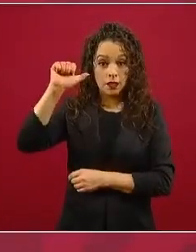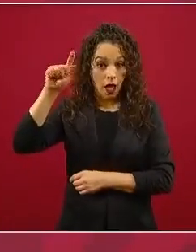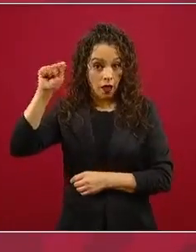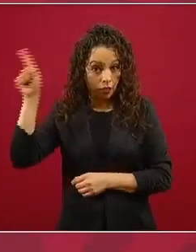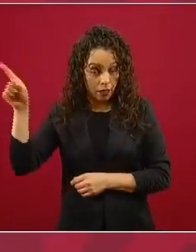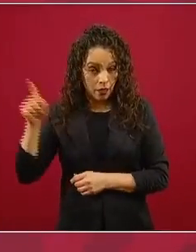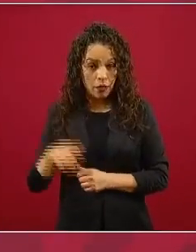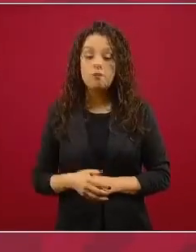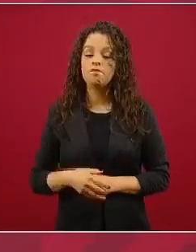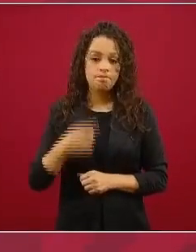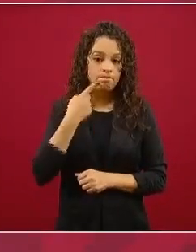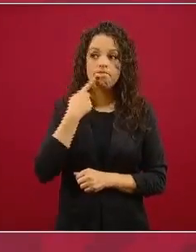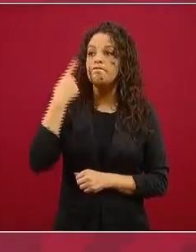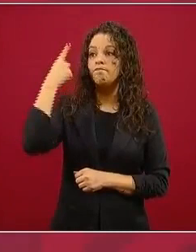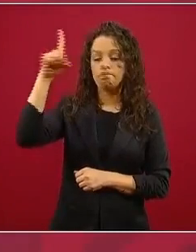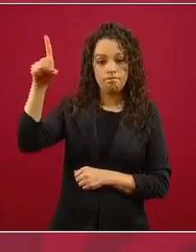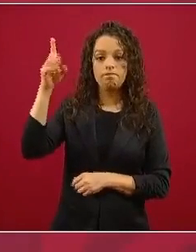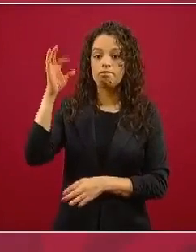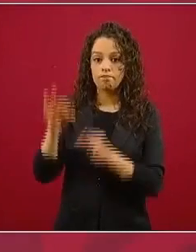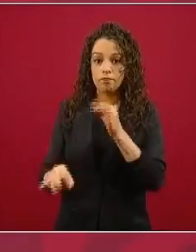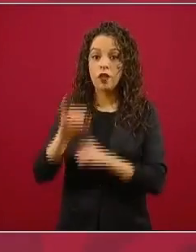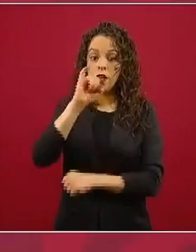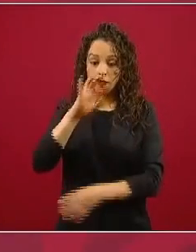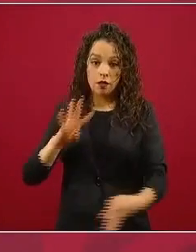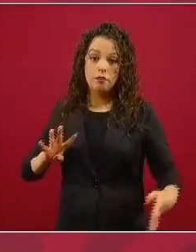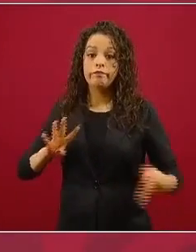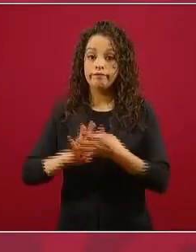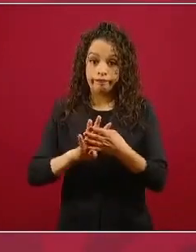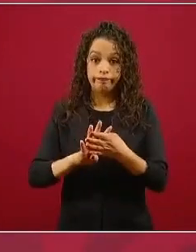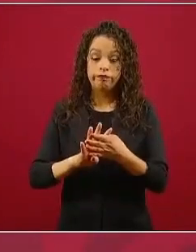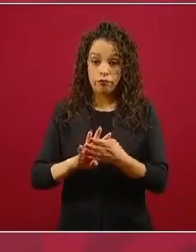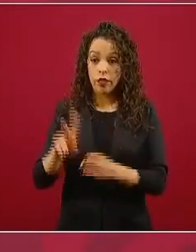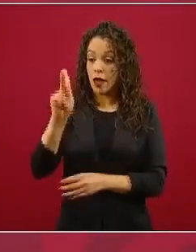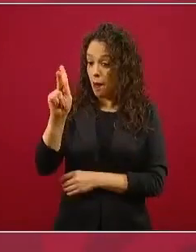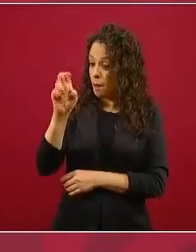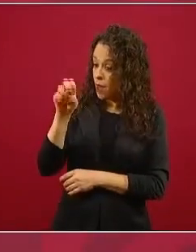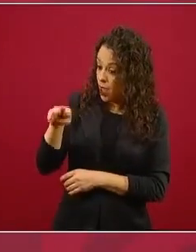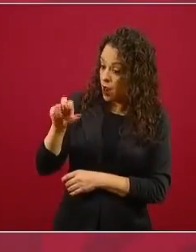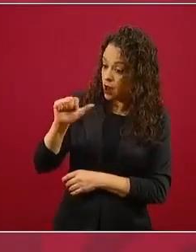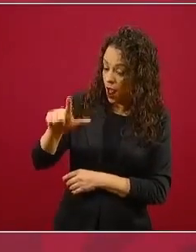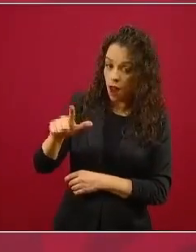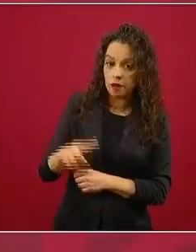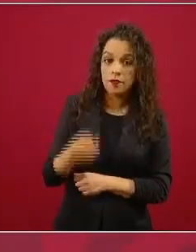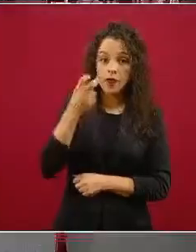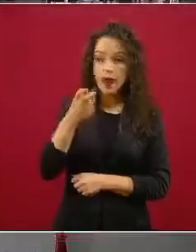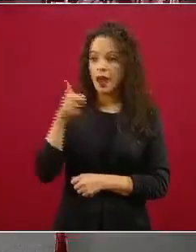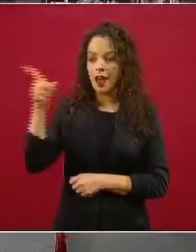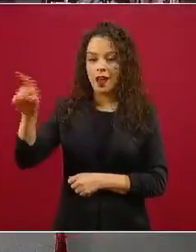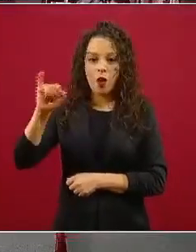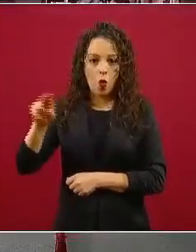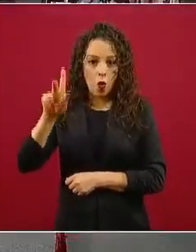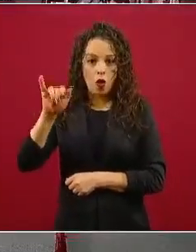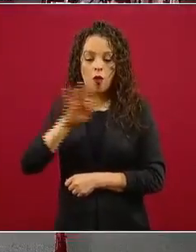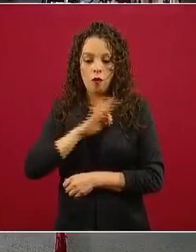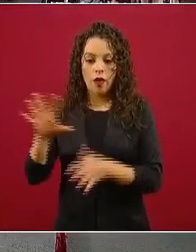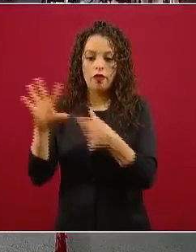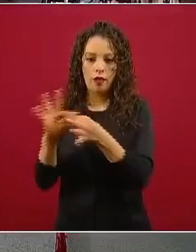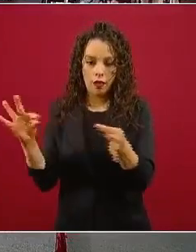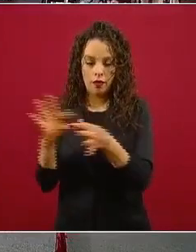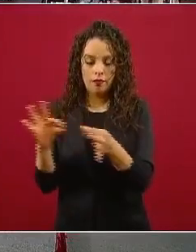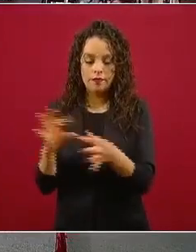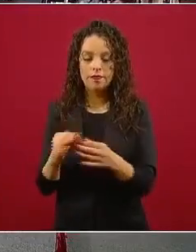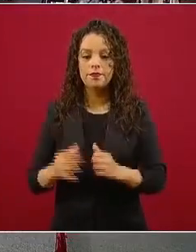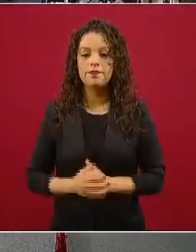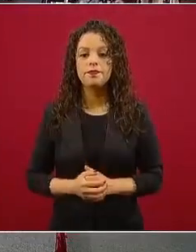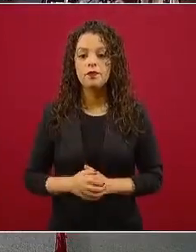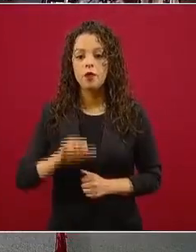demandas penales. Esto Julio lo puede explicar. Acerca de lo del